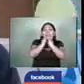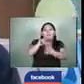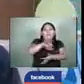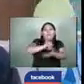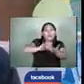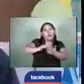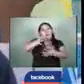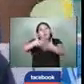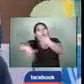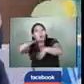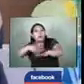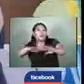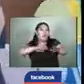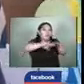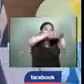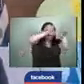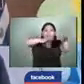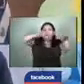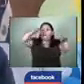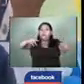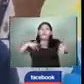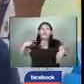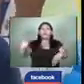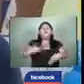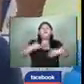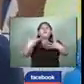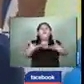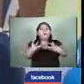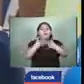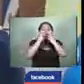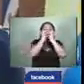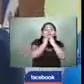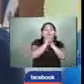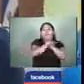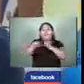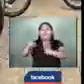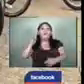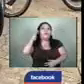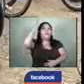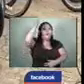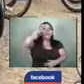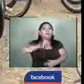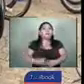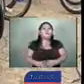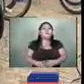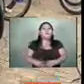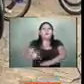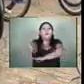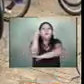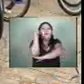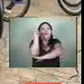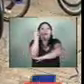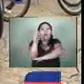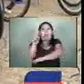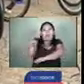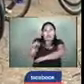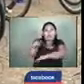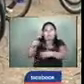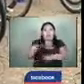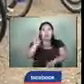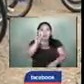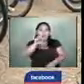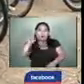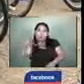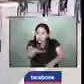playas, tenemos montañas y por supuesto lo que queremos es preservarlas y cuidarlas para futuras generaciones. La libertad se convierte en uno de los 11